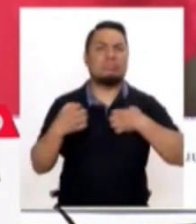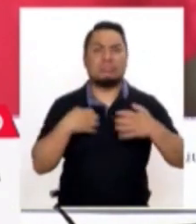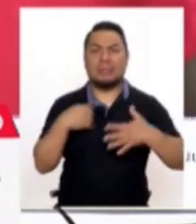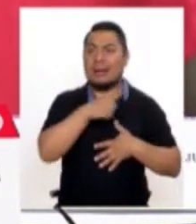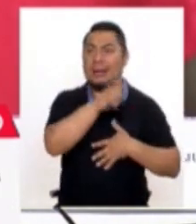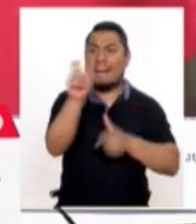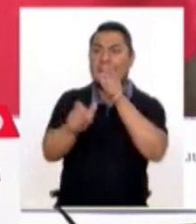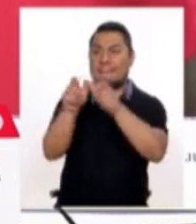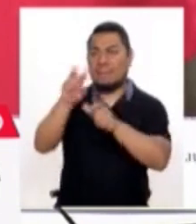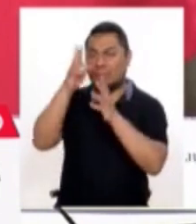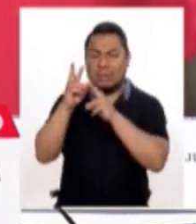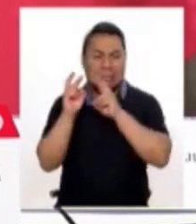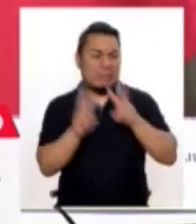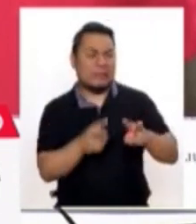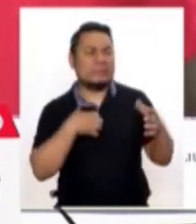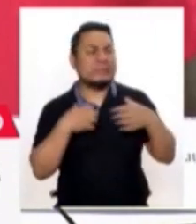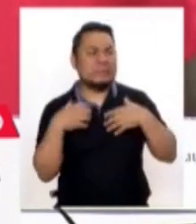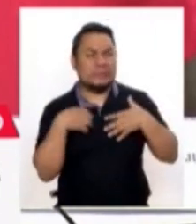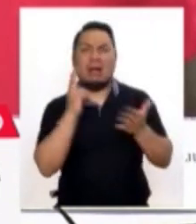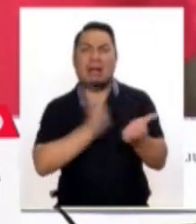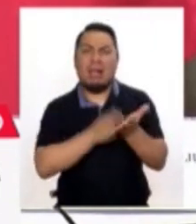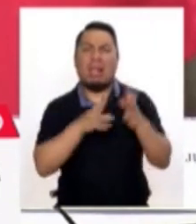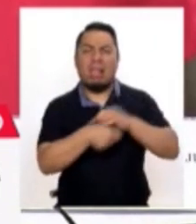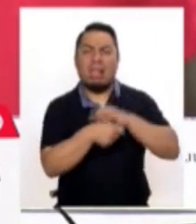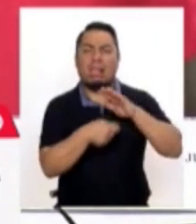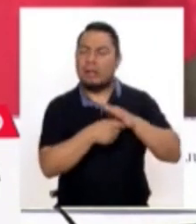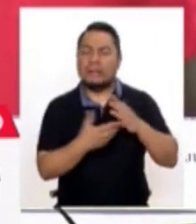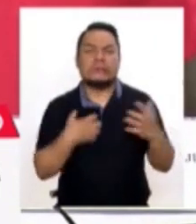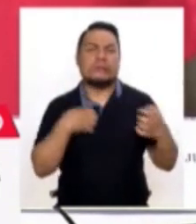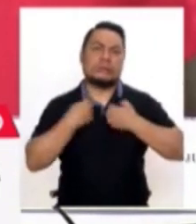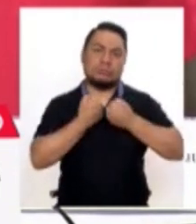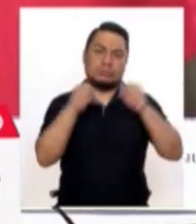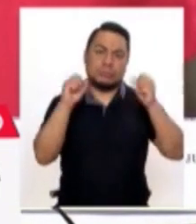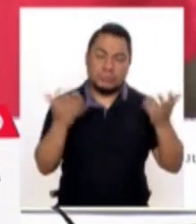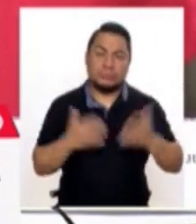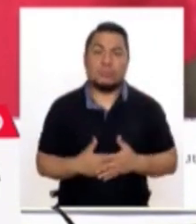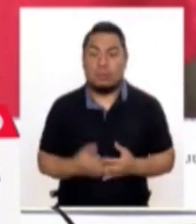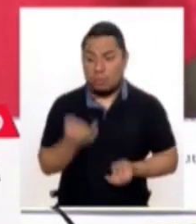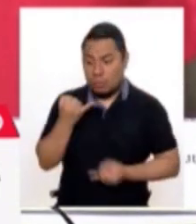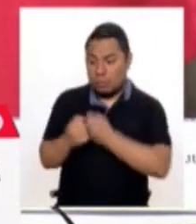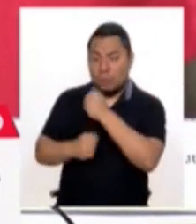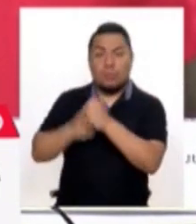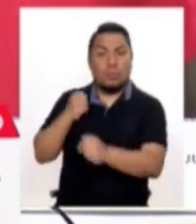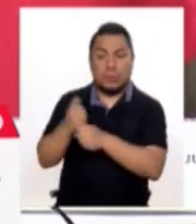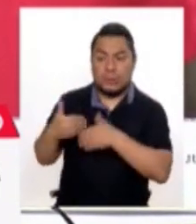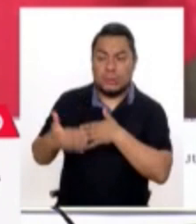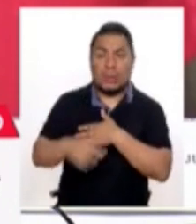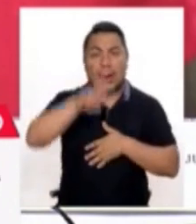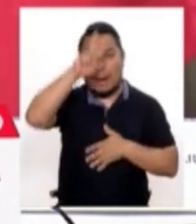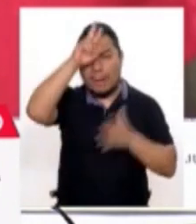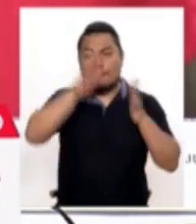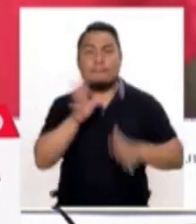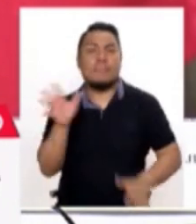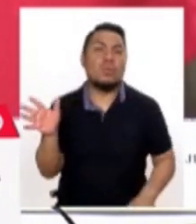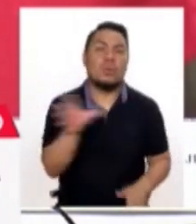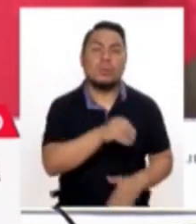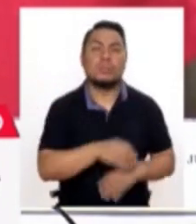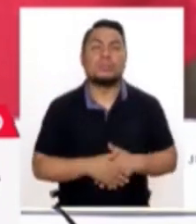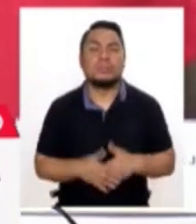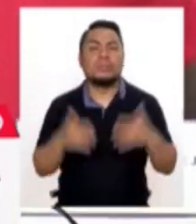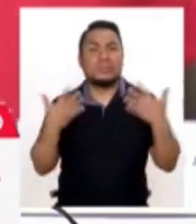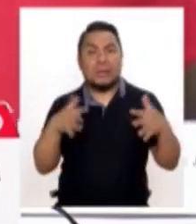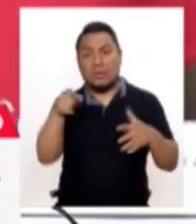nuestras ciudadanas y ciudadanos. Durante los últimos años, las peruanas y peruanos